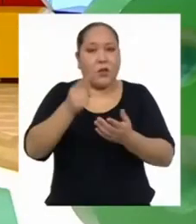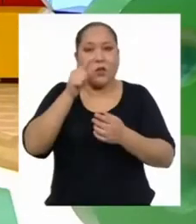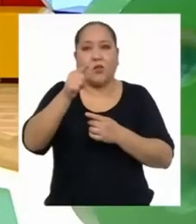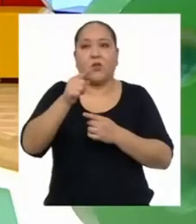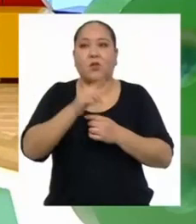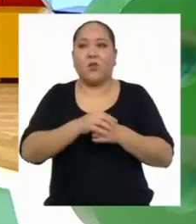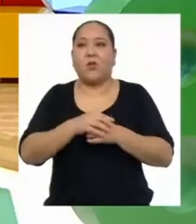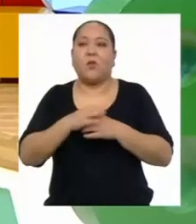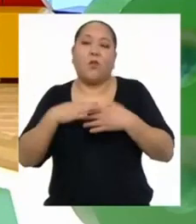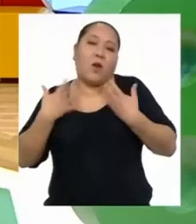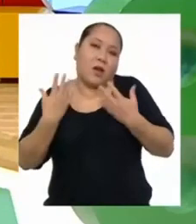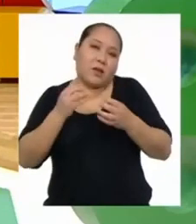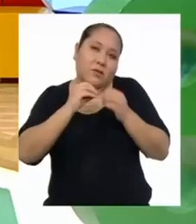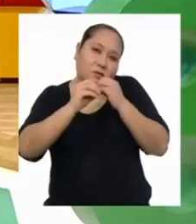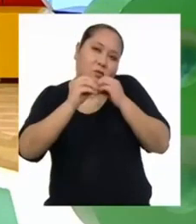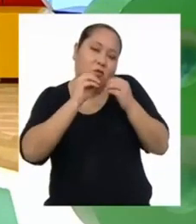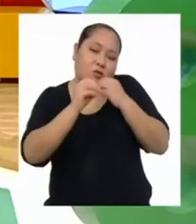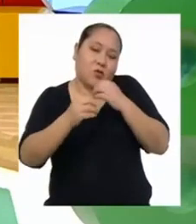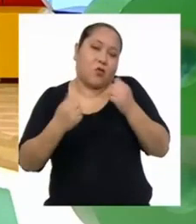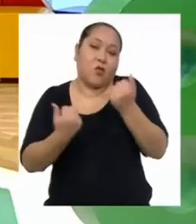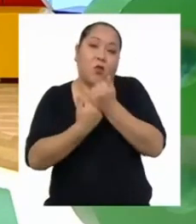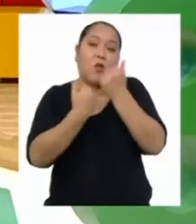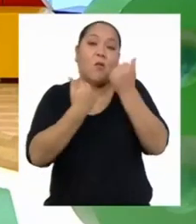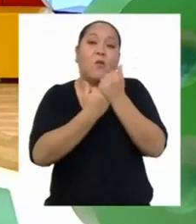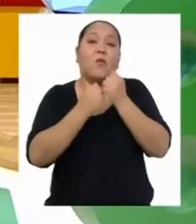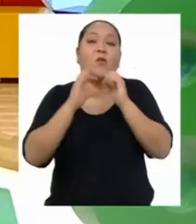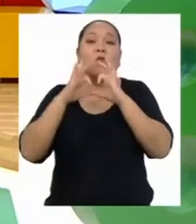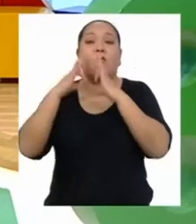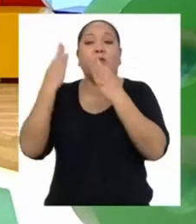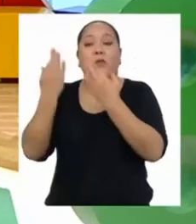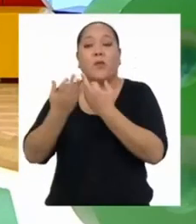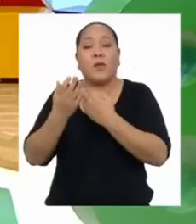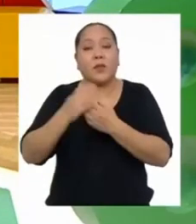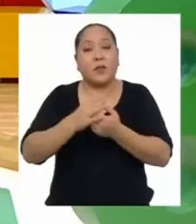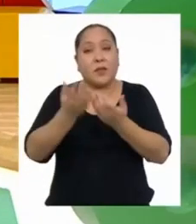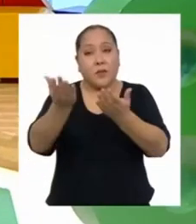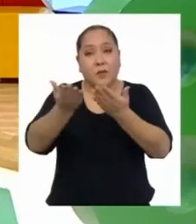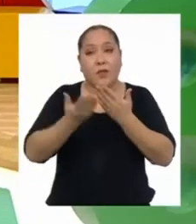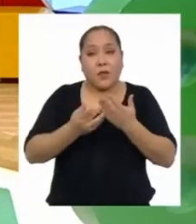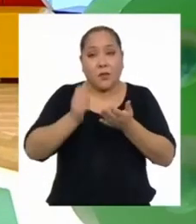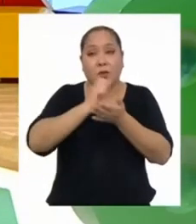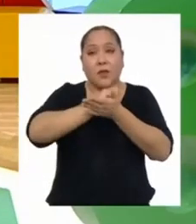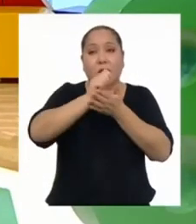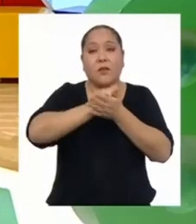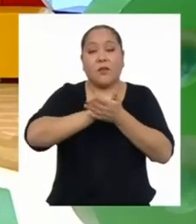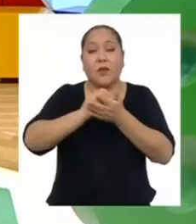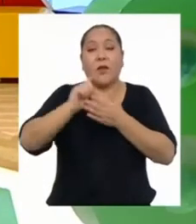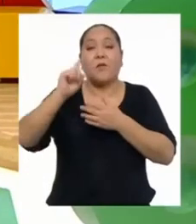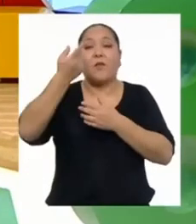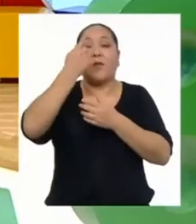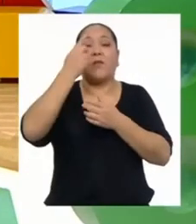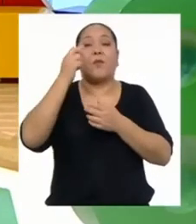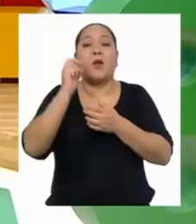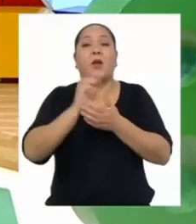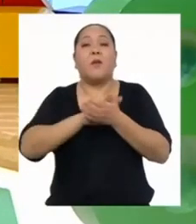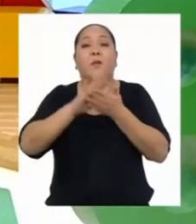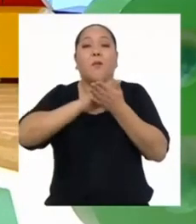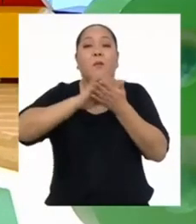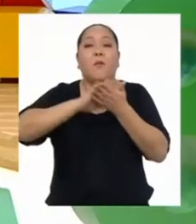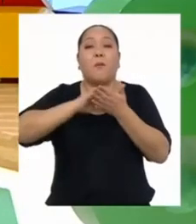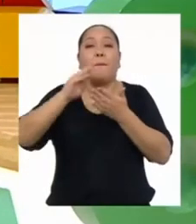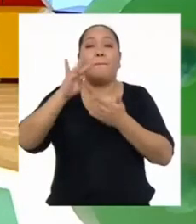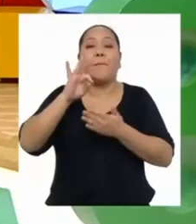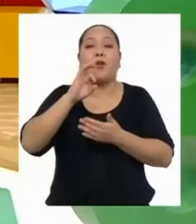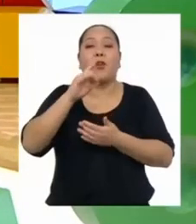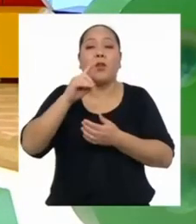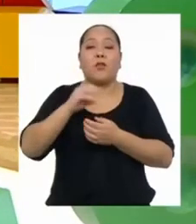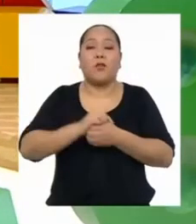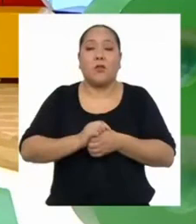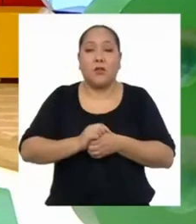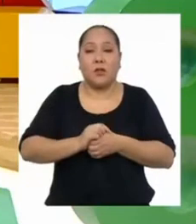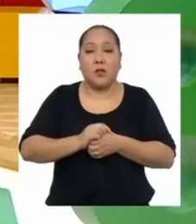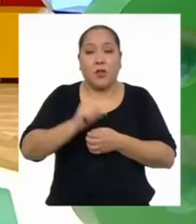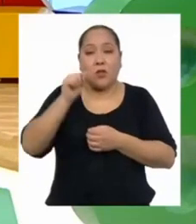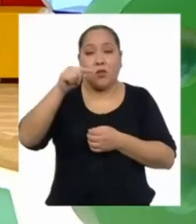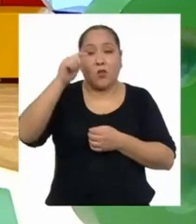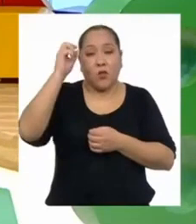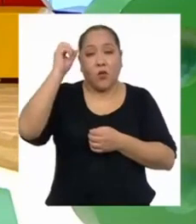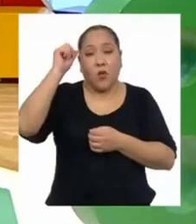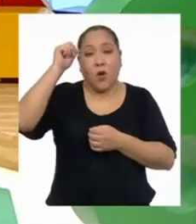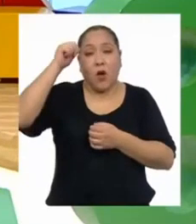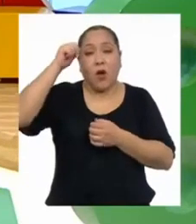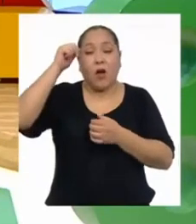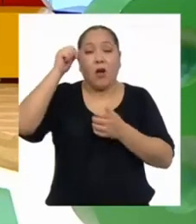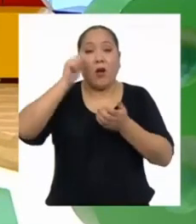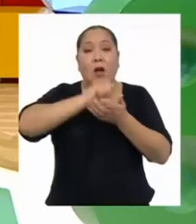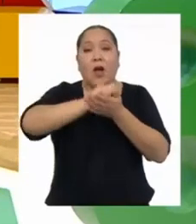de tu familia. Te invitamos a que escribas el primer borrador de tu artículo de opinión, en el que valorarás